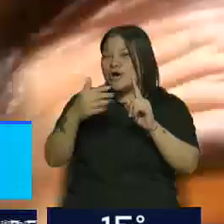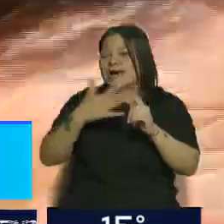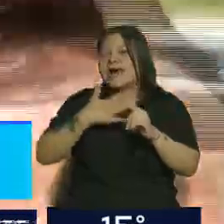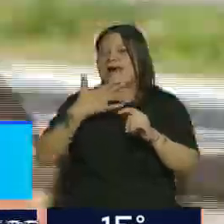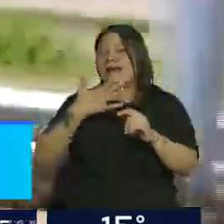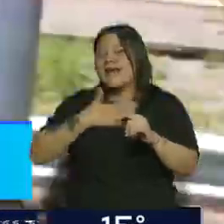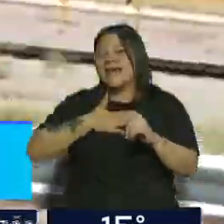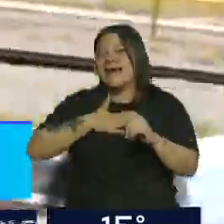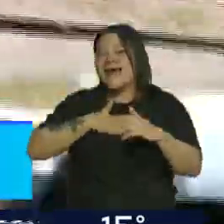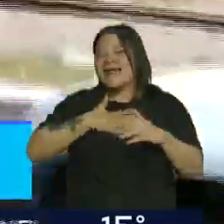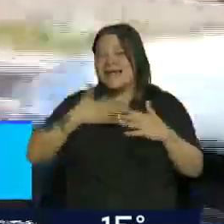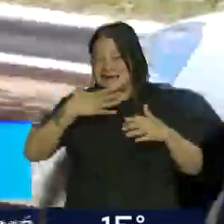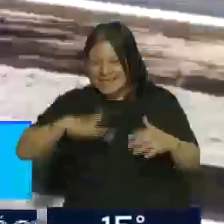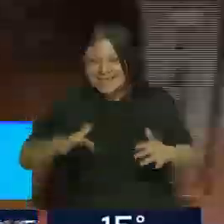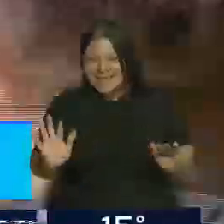alegría pasa, que la hay.